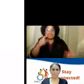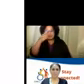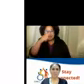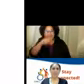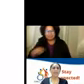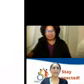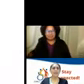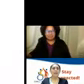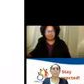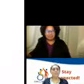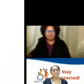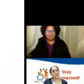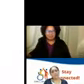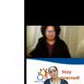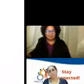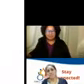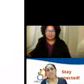disponibilizada para el día de hoy.